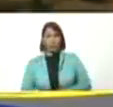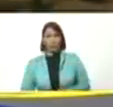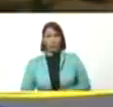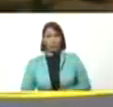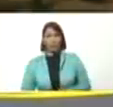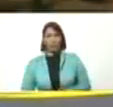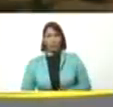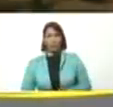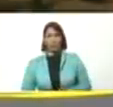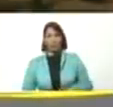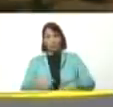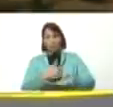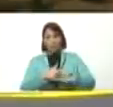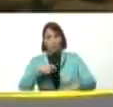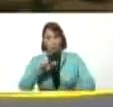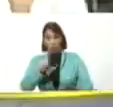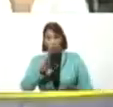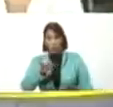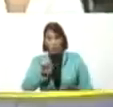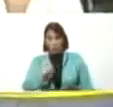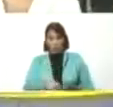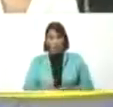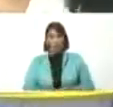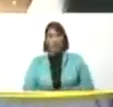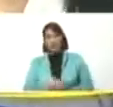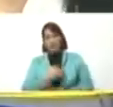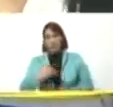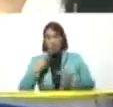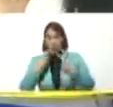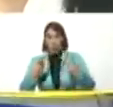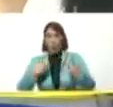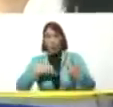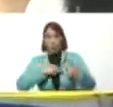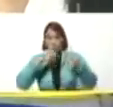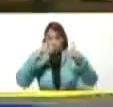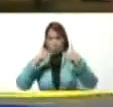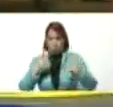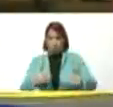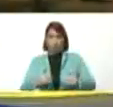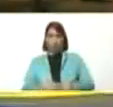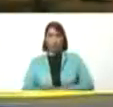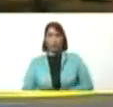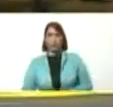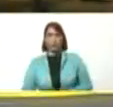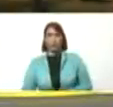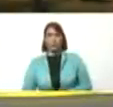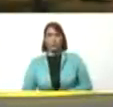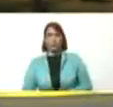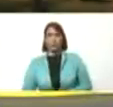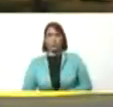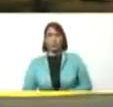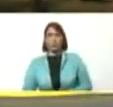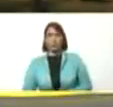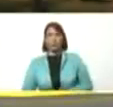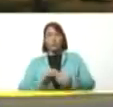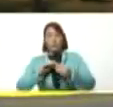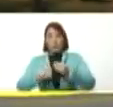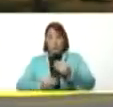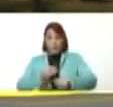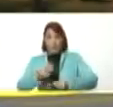señor gobernador Luis José Marcano, que hemos decidido, que he decidido